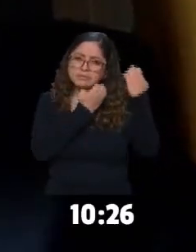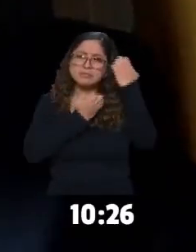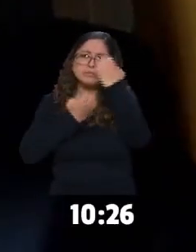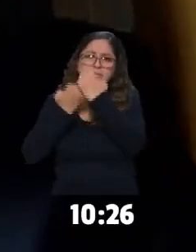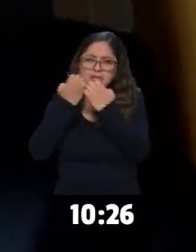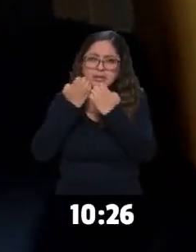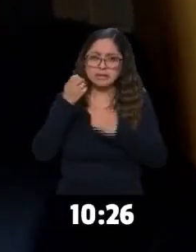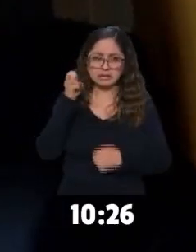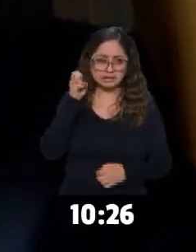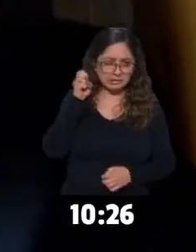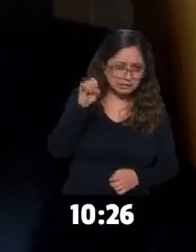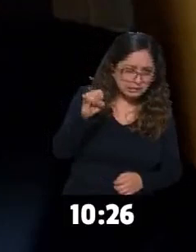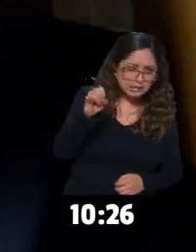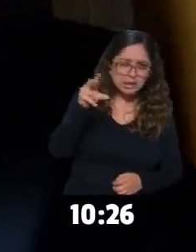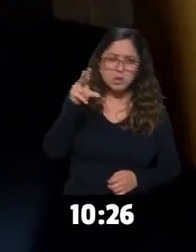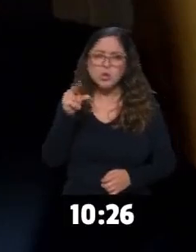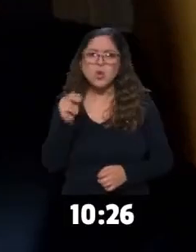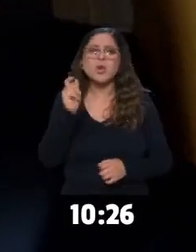situación del proyecto.